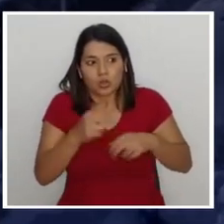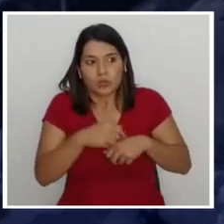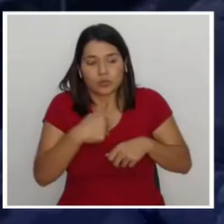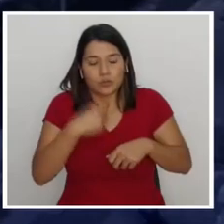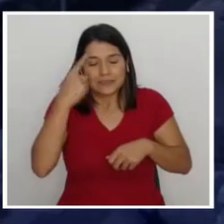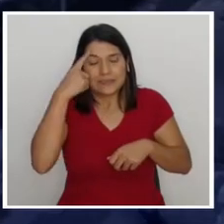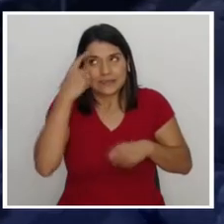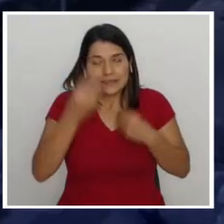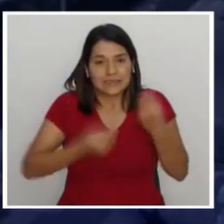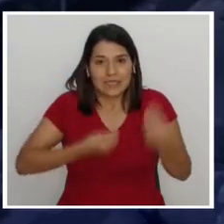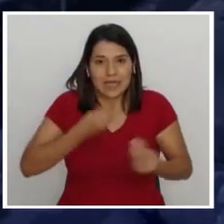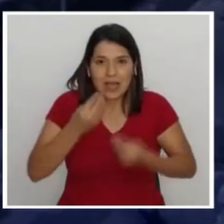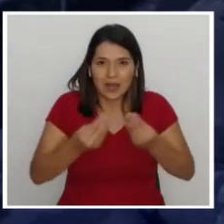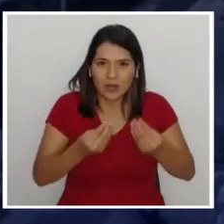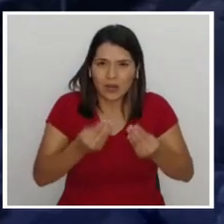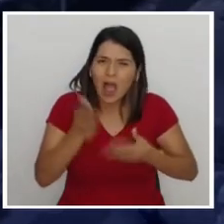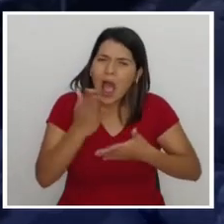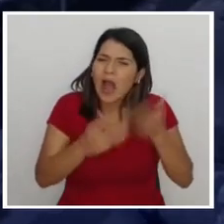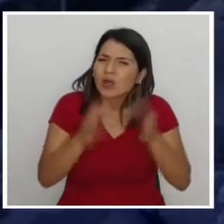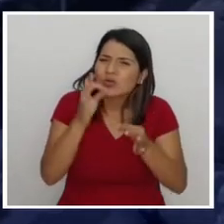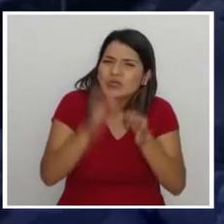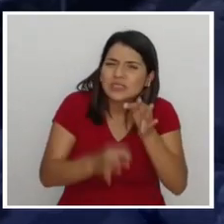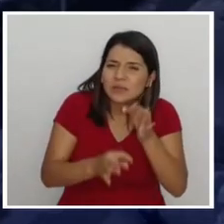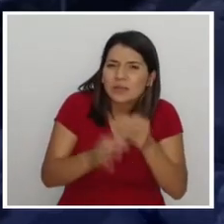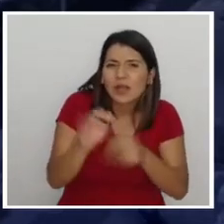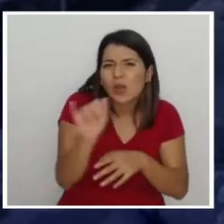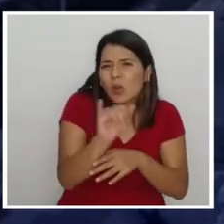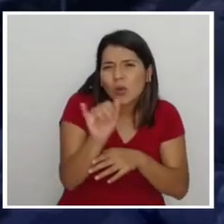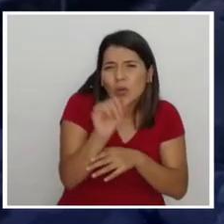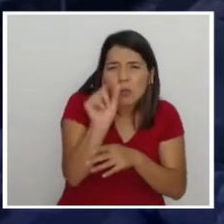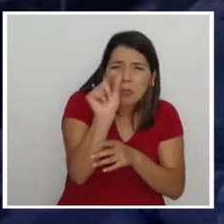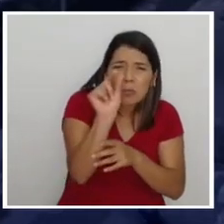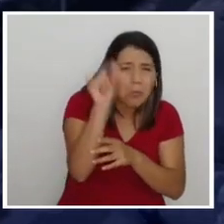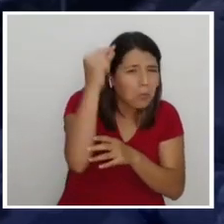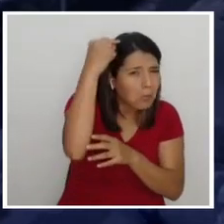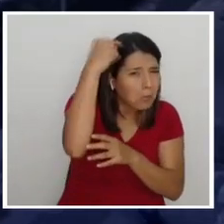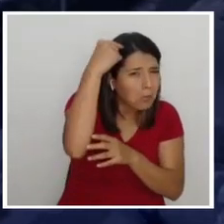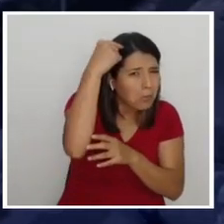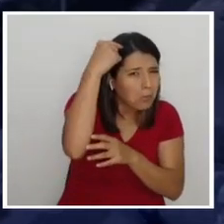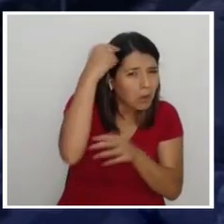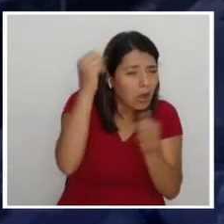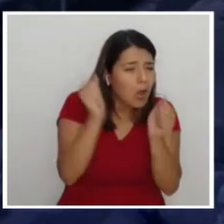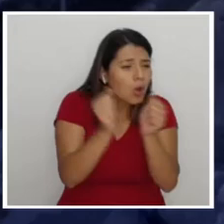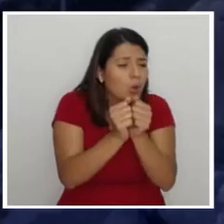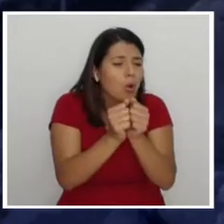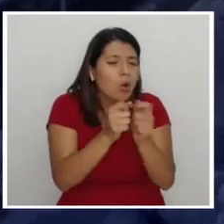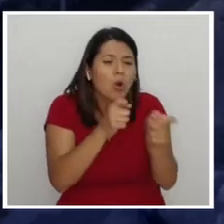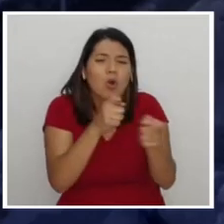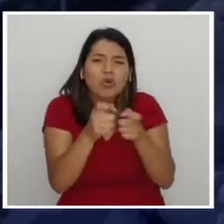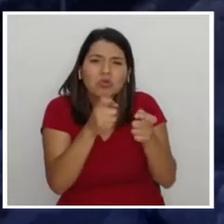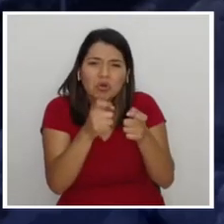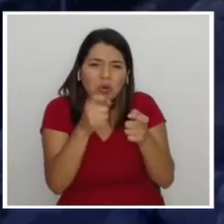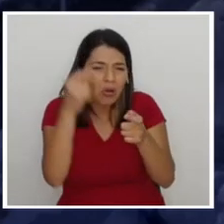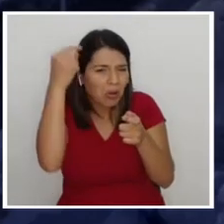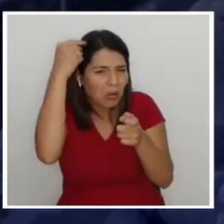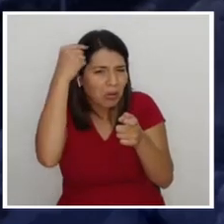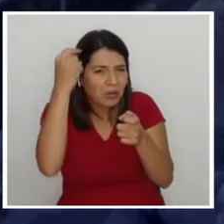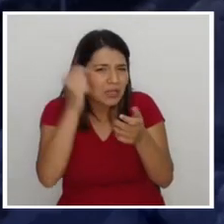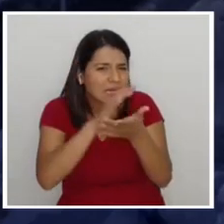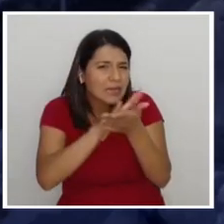Y era algo tan simple como un pequeño orificio que con solo un control de sangrados y limpiarle la cara todo se